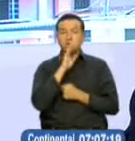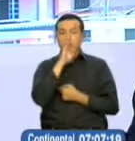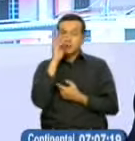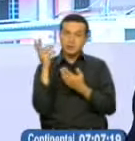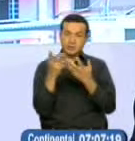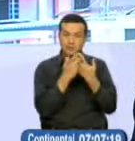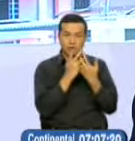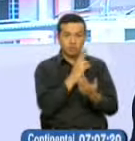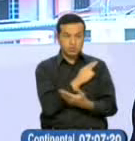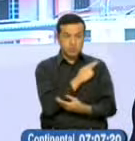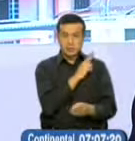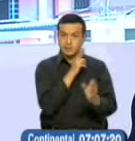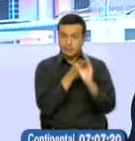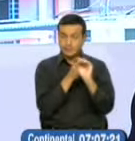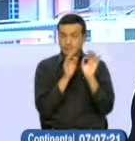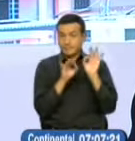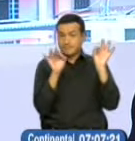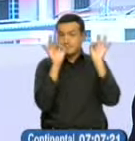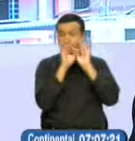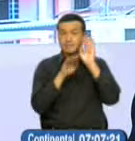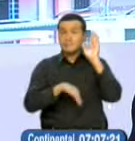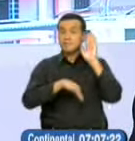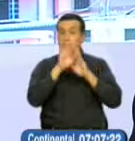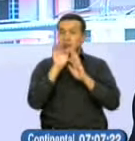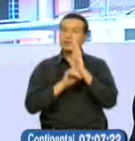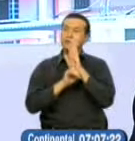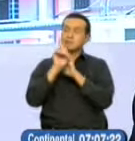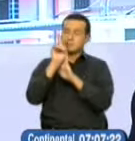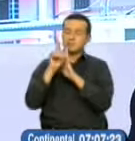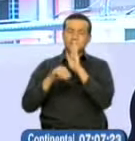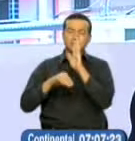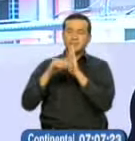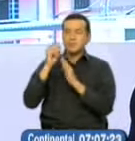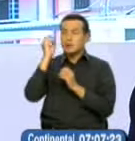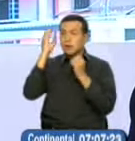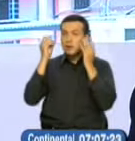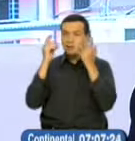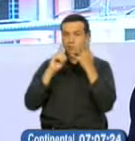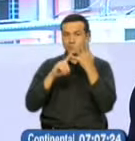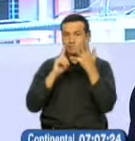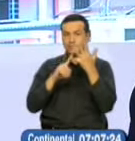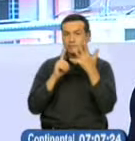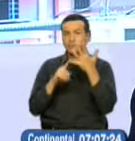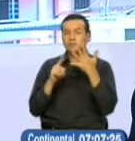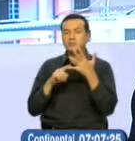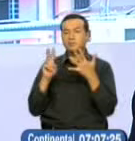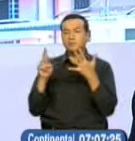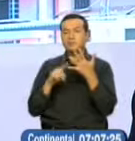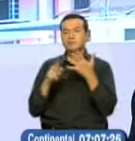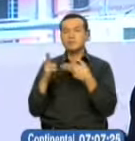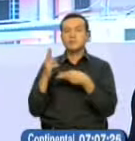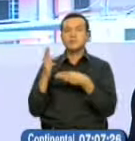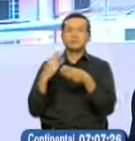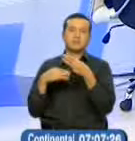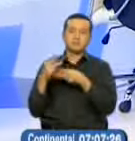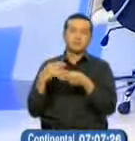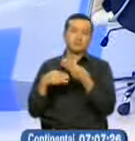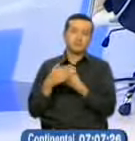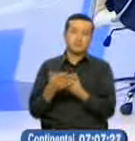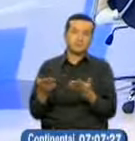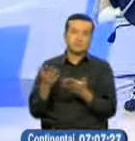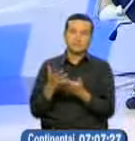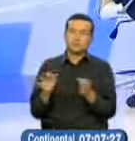academia, mediante la cual podamos hacer mayor desarrollo, mayor innovación. Y finalmente el quinto eje tiene que ver con mercados. En los mercados